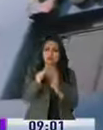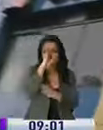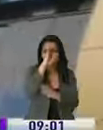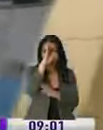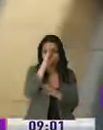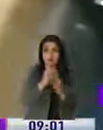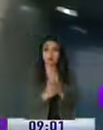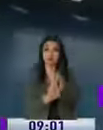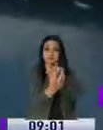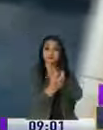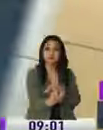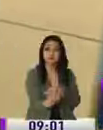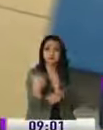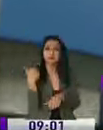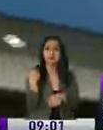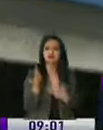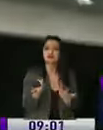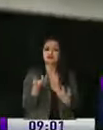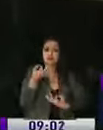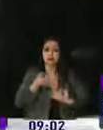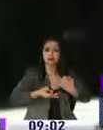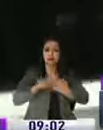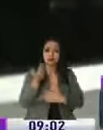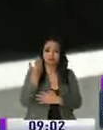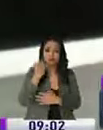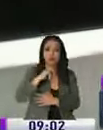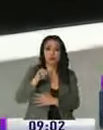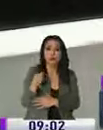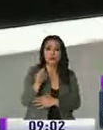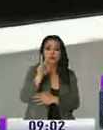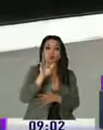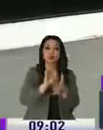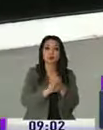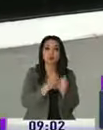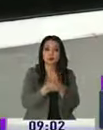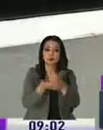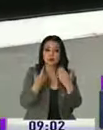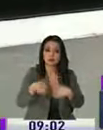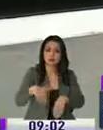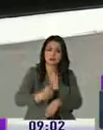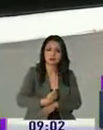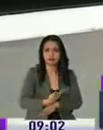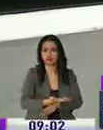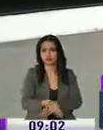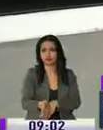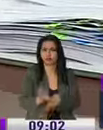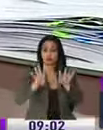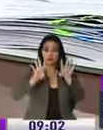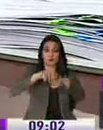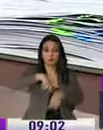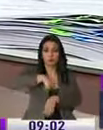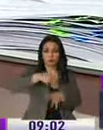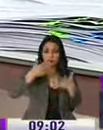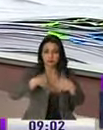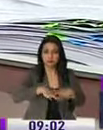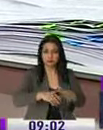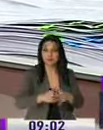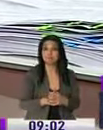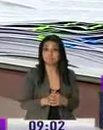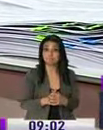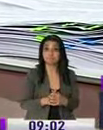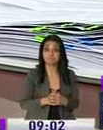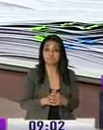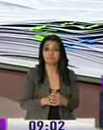La audiencia de formulación de cargos se desarrolló el pasado jueves 2 de noviembre, la que duró aproximadamente 9 horas, en la que